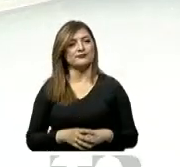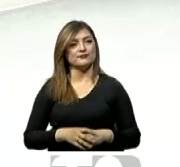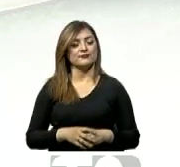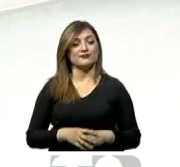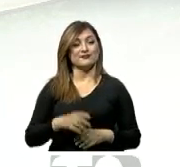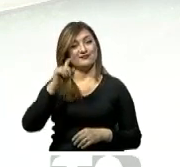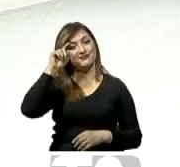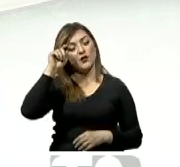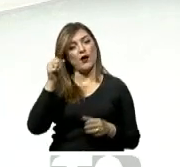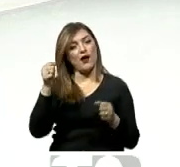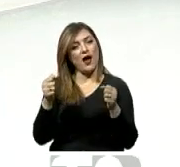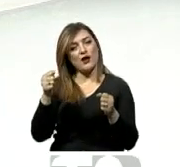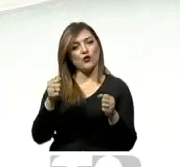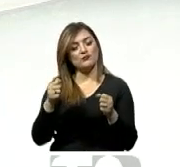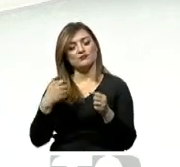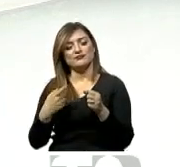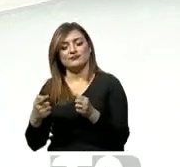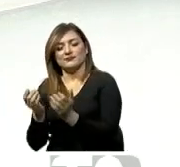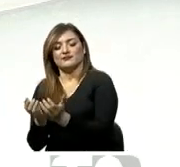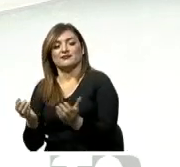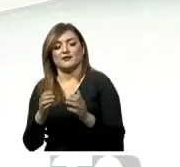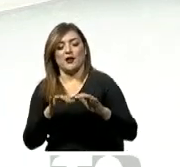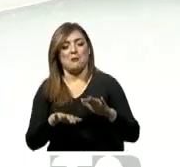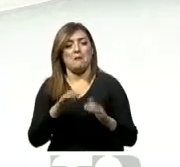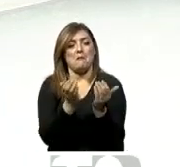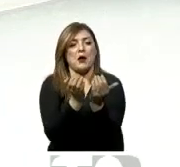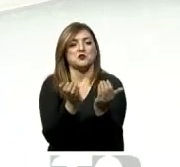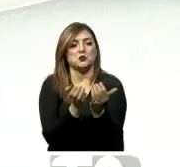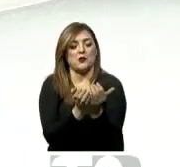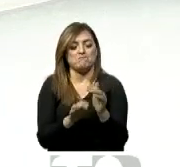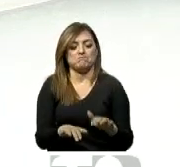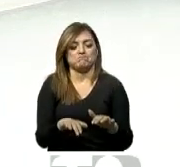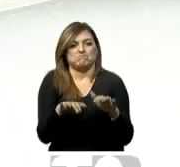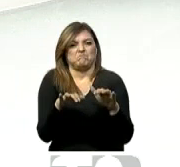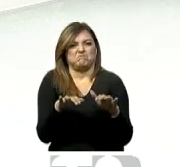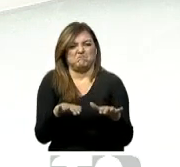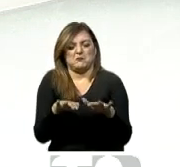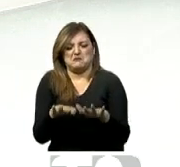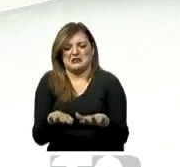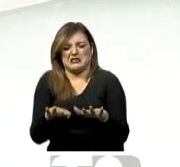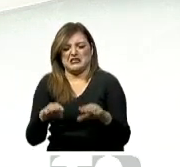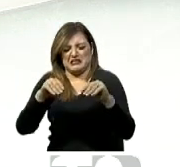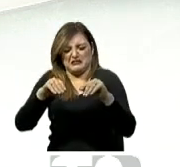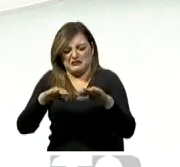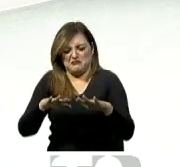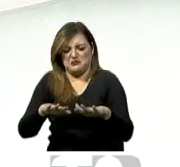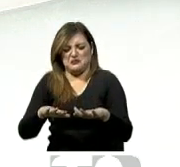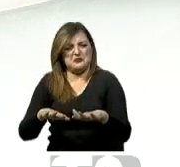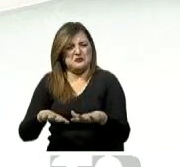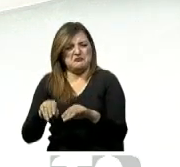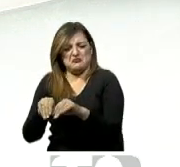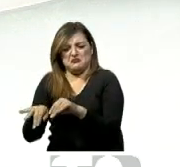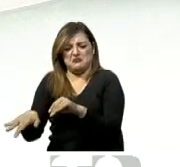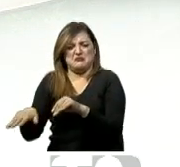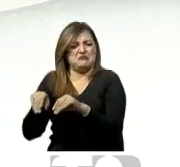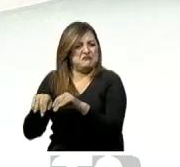que trasladaban lixiviados desde Quito fueron retenidos previo a su descarga en la comunidad La Parker de La Joya de los Hachas durante